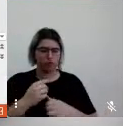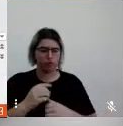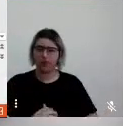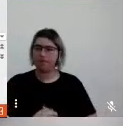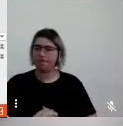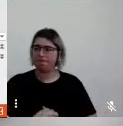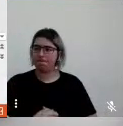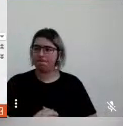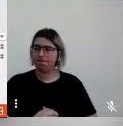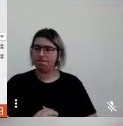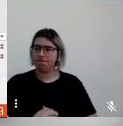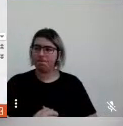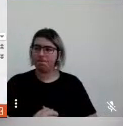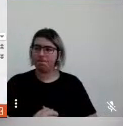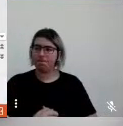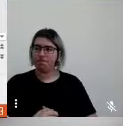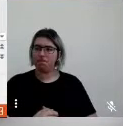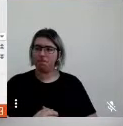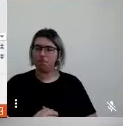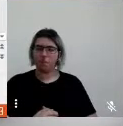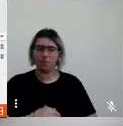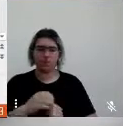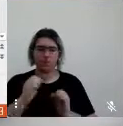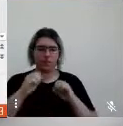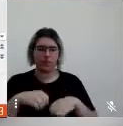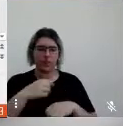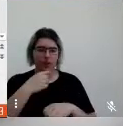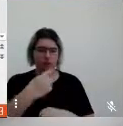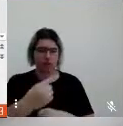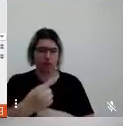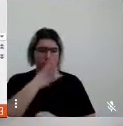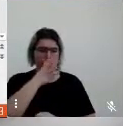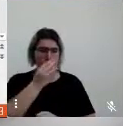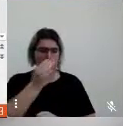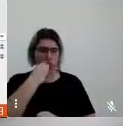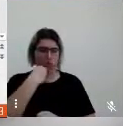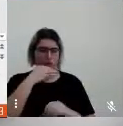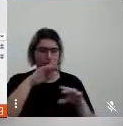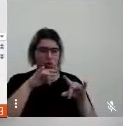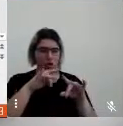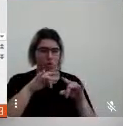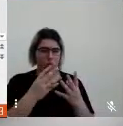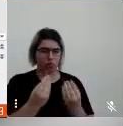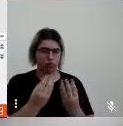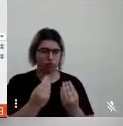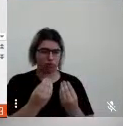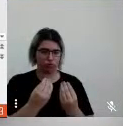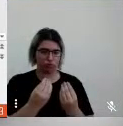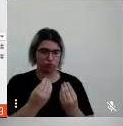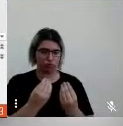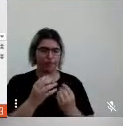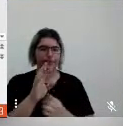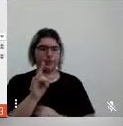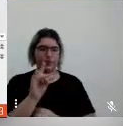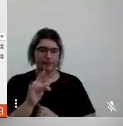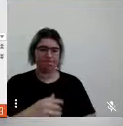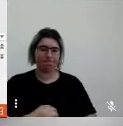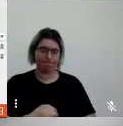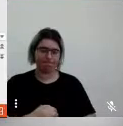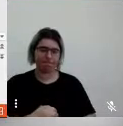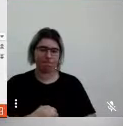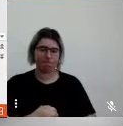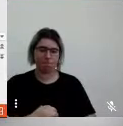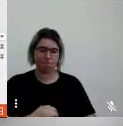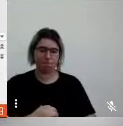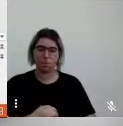Vale, entonces eso lo dices porque habías consumido mucho azúcar. Sí. Vale. Ok, Es Fernando.